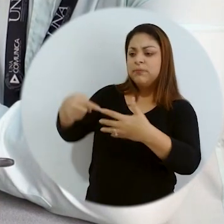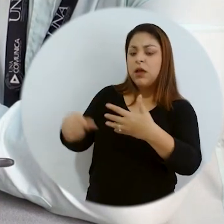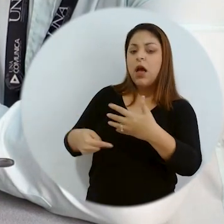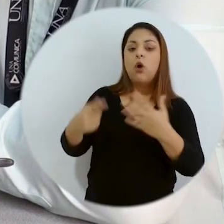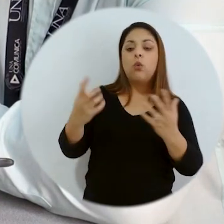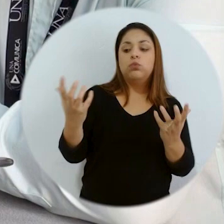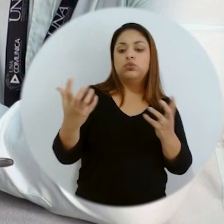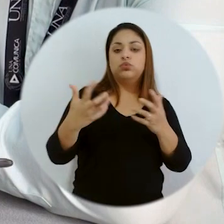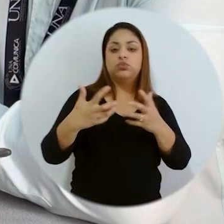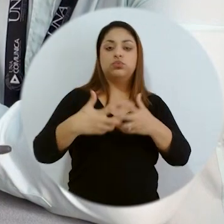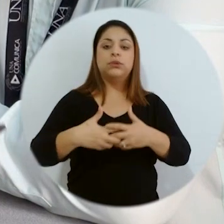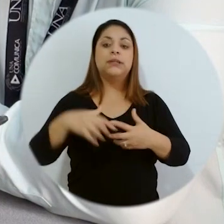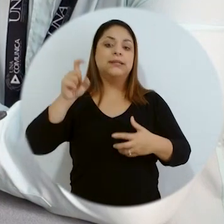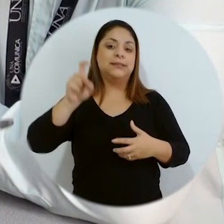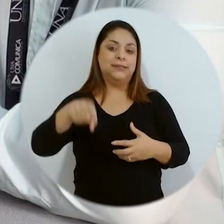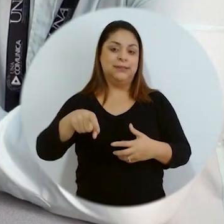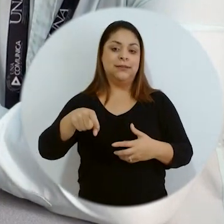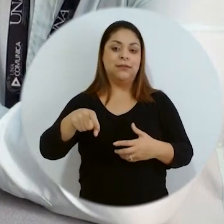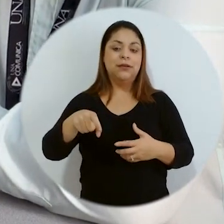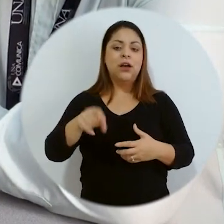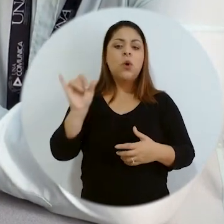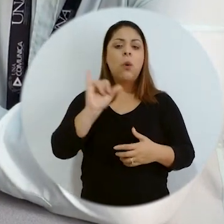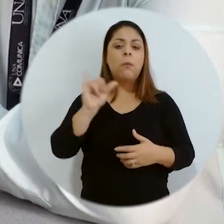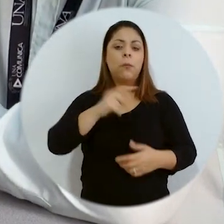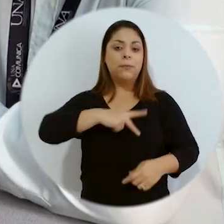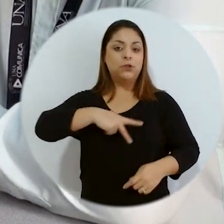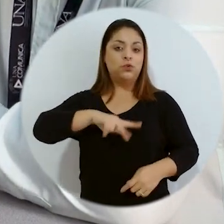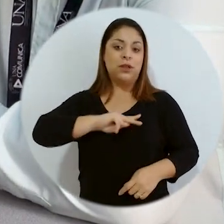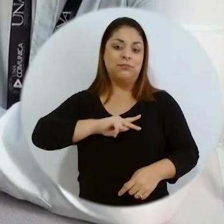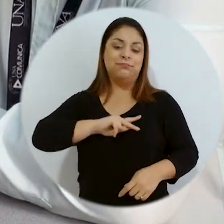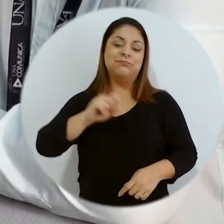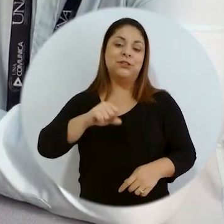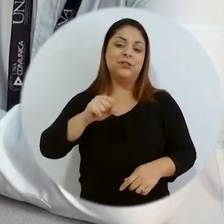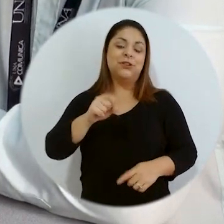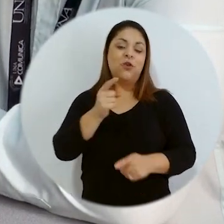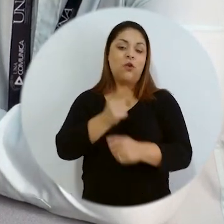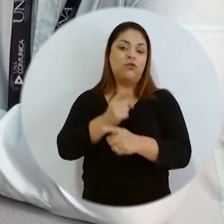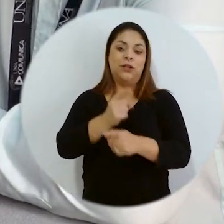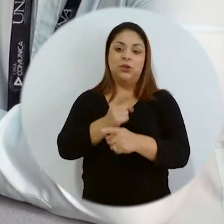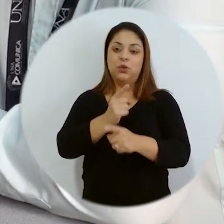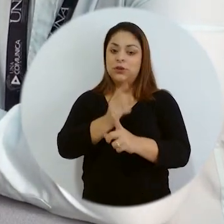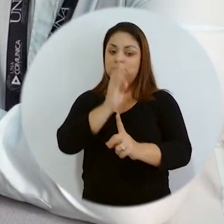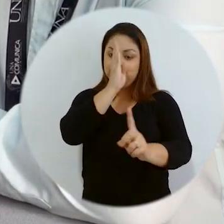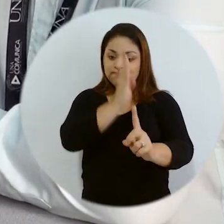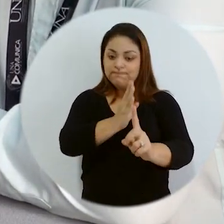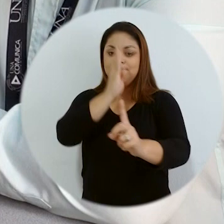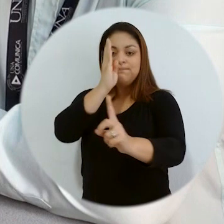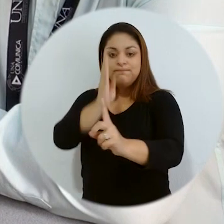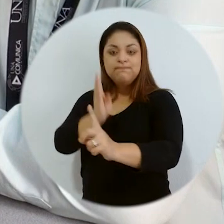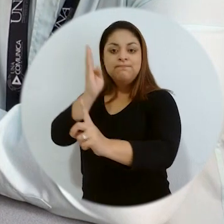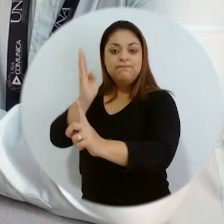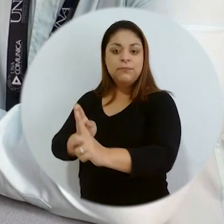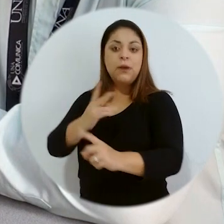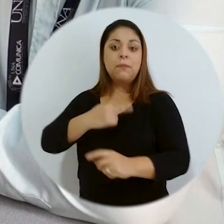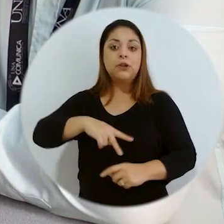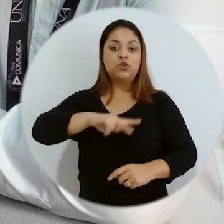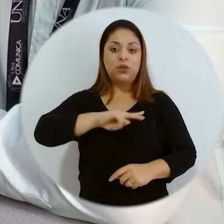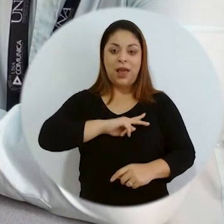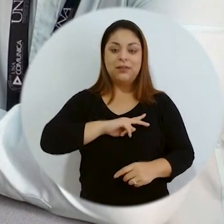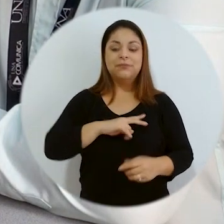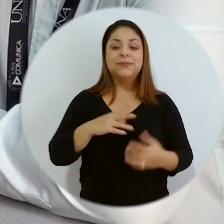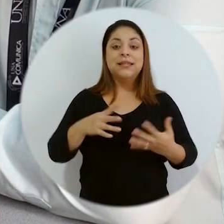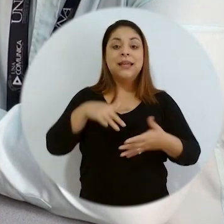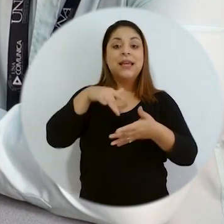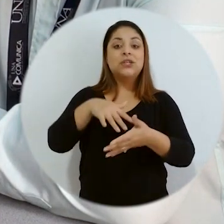ese estudiante puede requerir. Como un abordaje más personalizado, más dirigido a la persona. Sí, exacto. Ese es parte de los